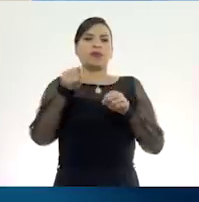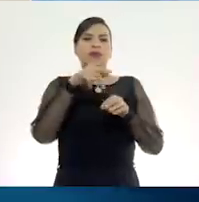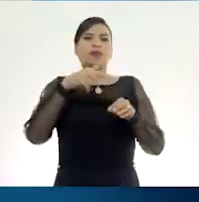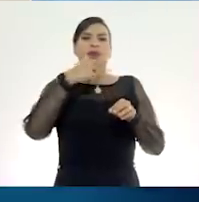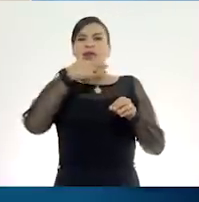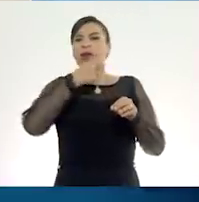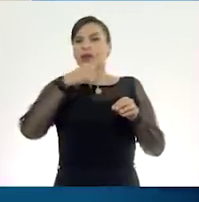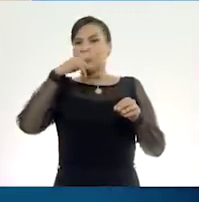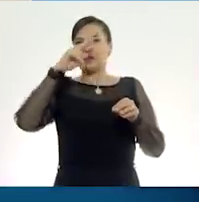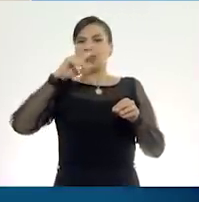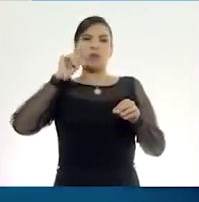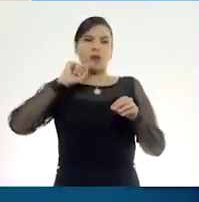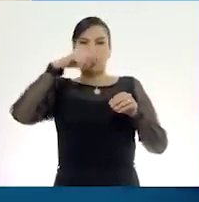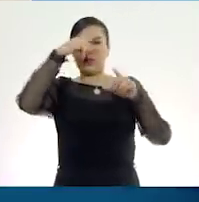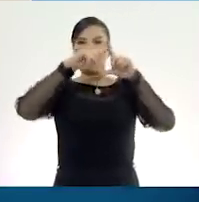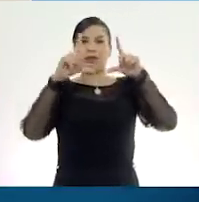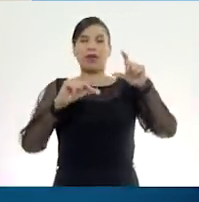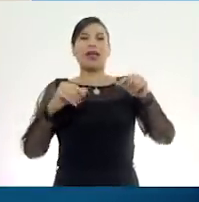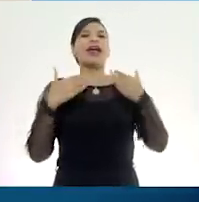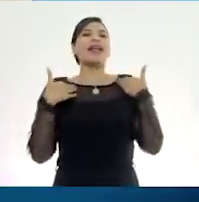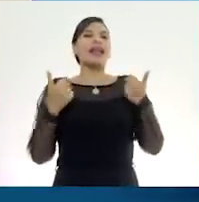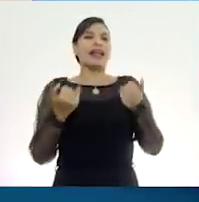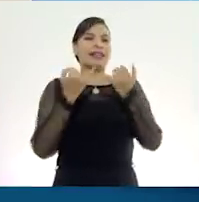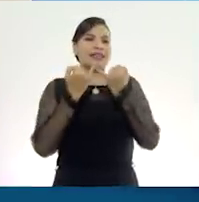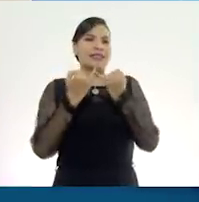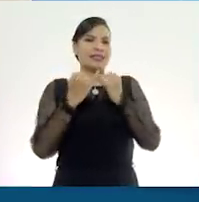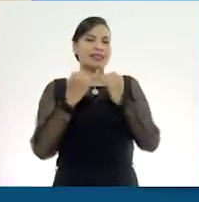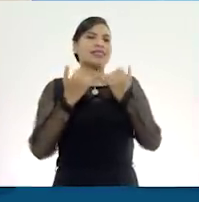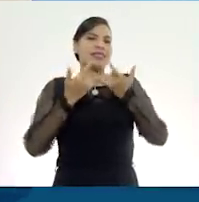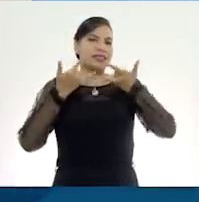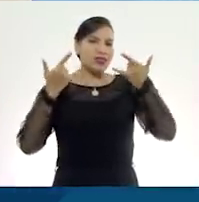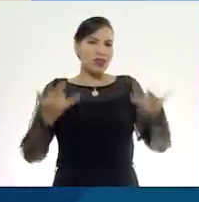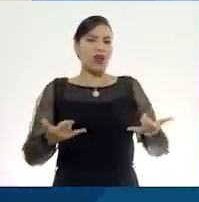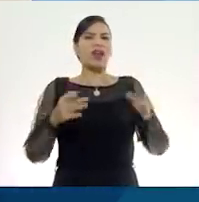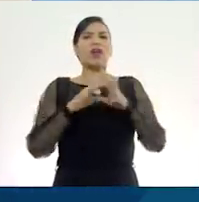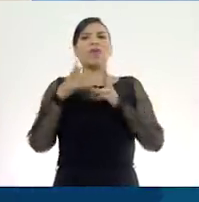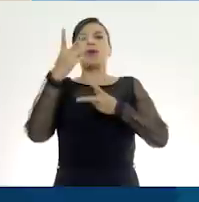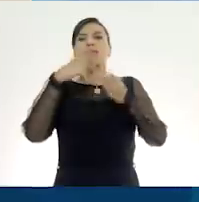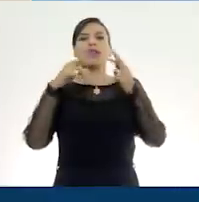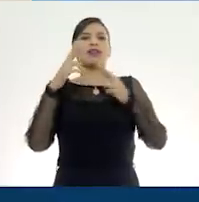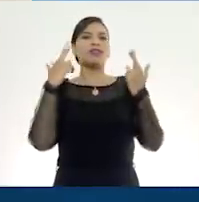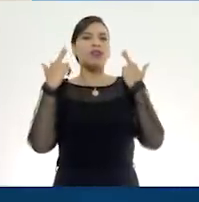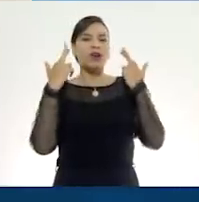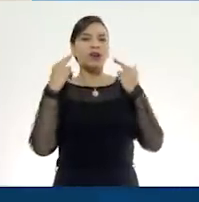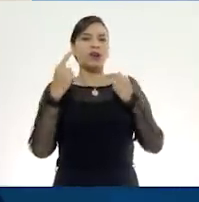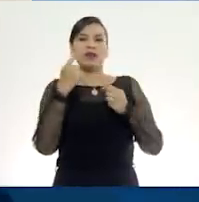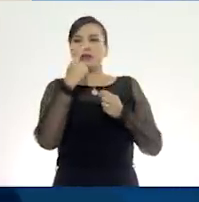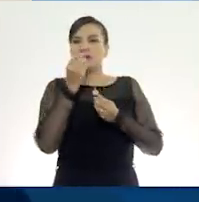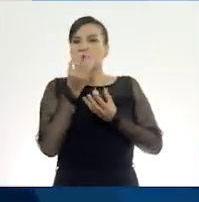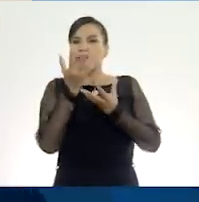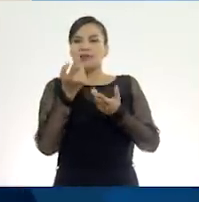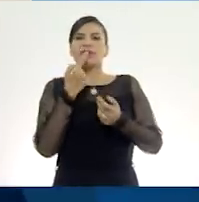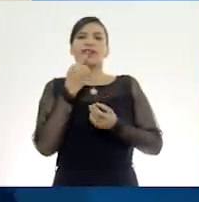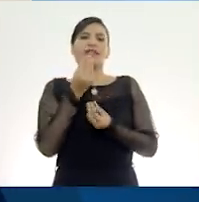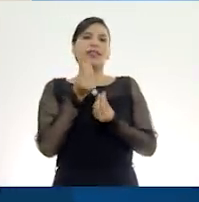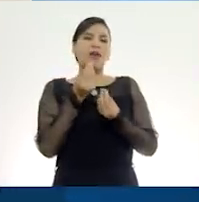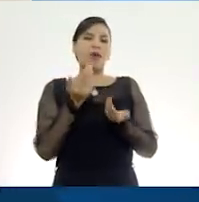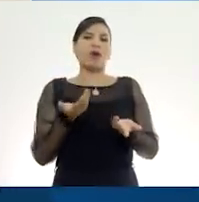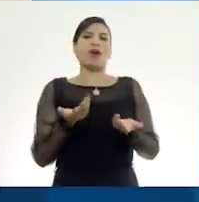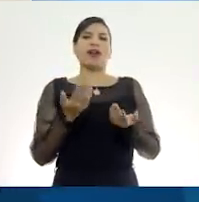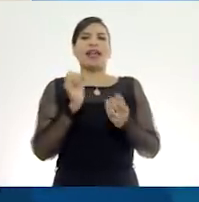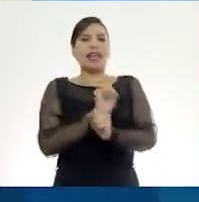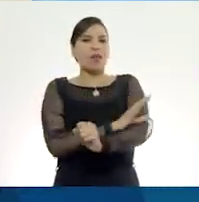mexicanos y también nos sirve para entender nuestra historia, para saber de dónde vienen los sonidos, los olores y los sabores,